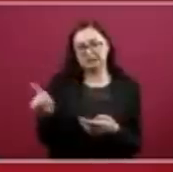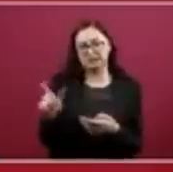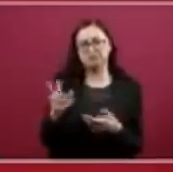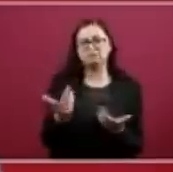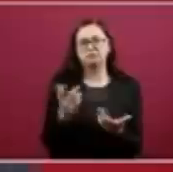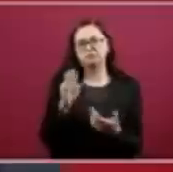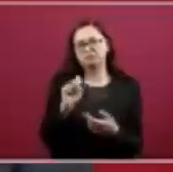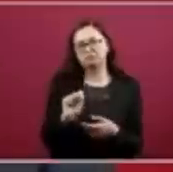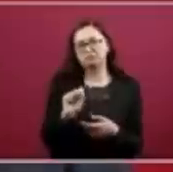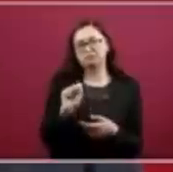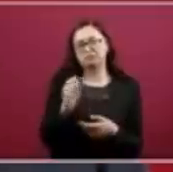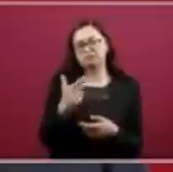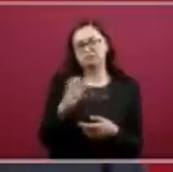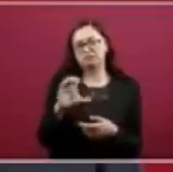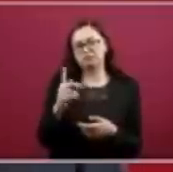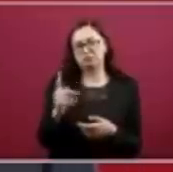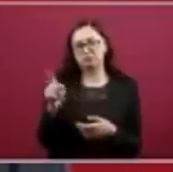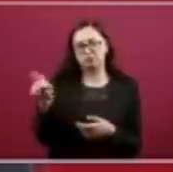obtuvo más